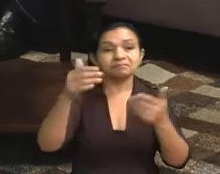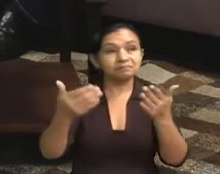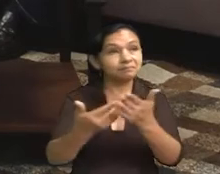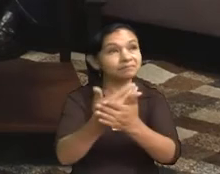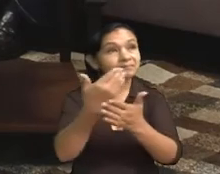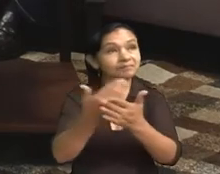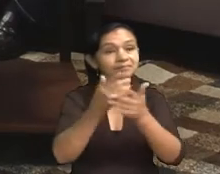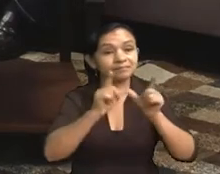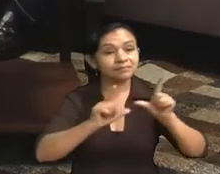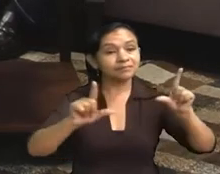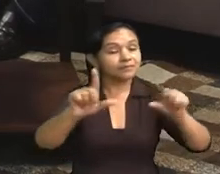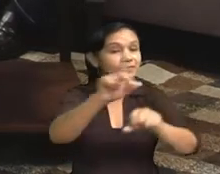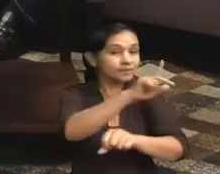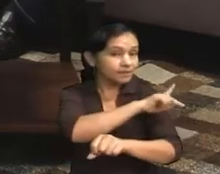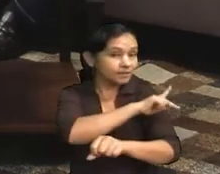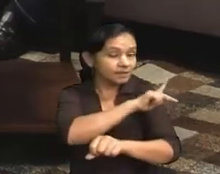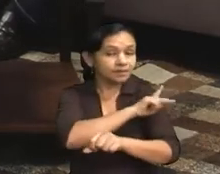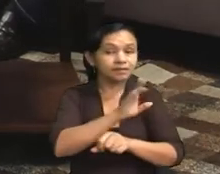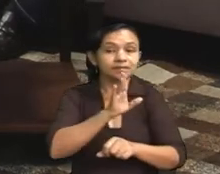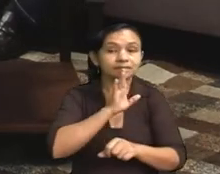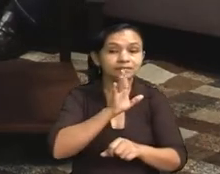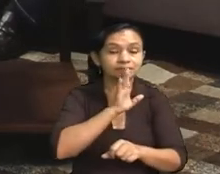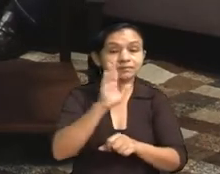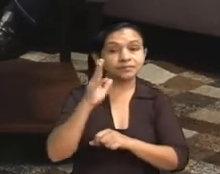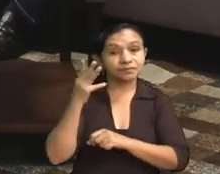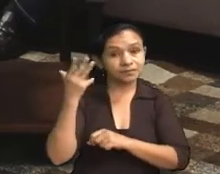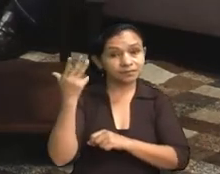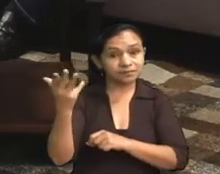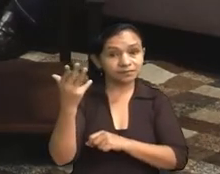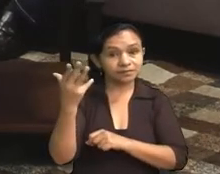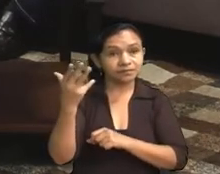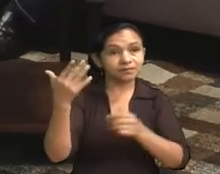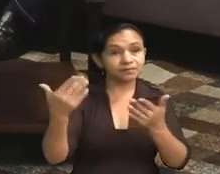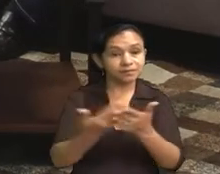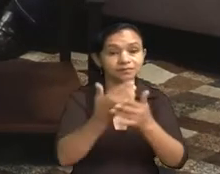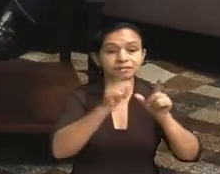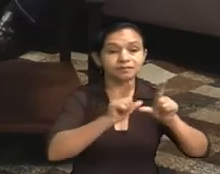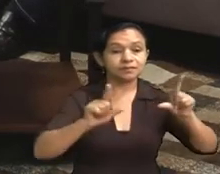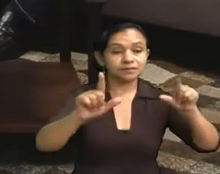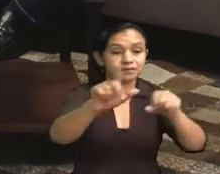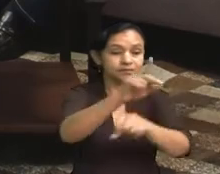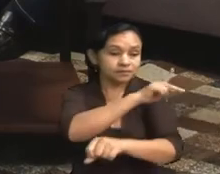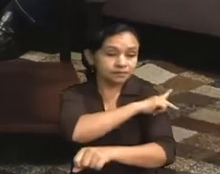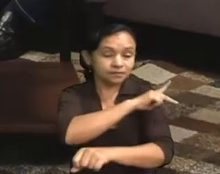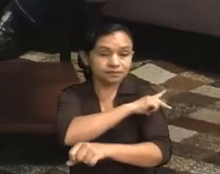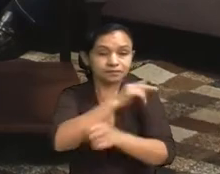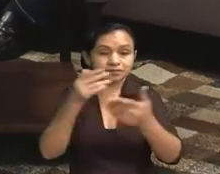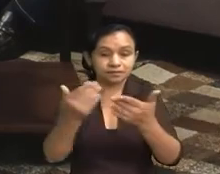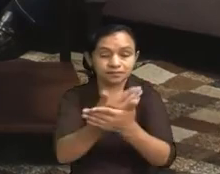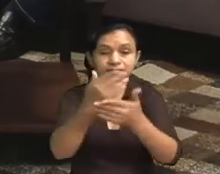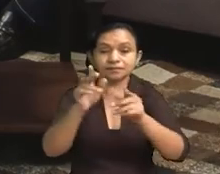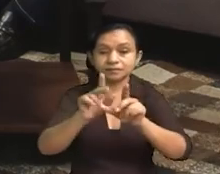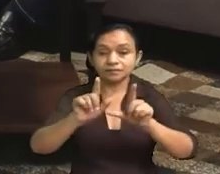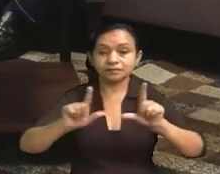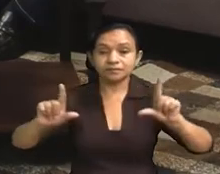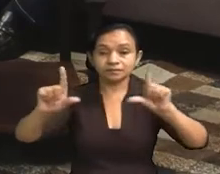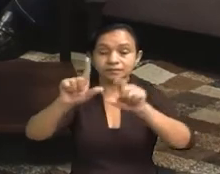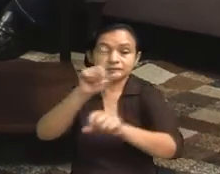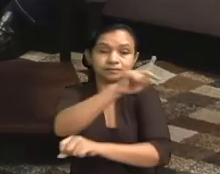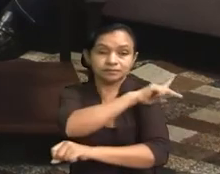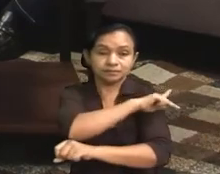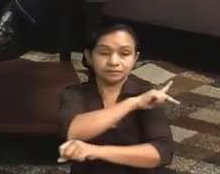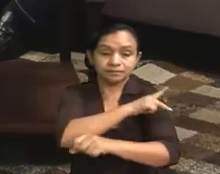Estelí. Es decir, estamos hablando de 9 estaciones nuevas de policía que se han